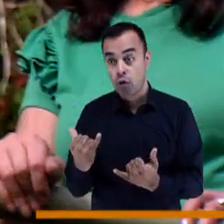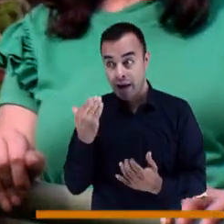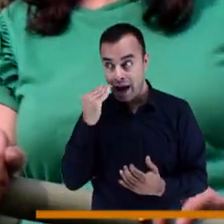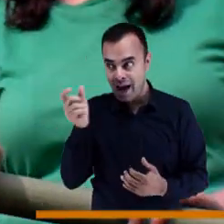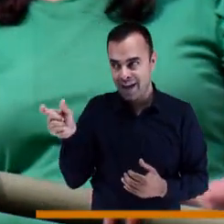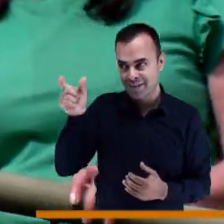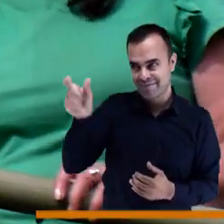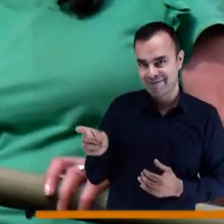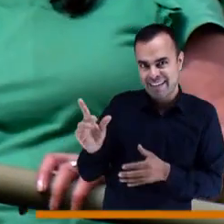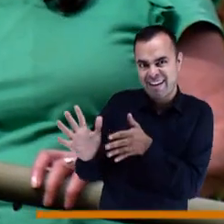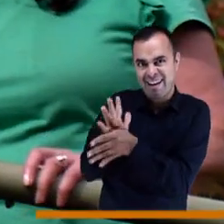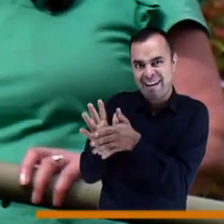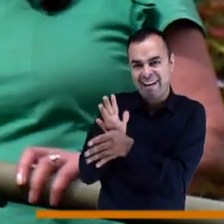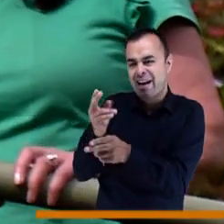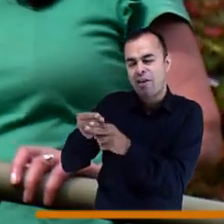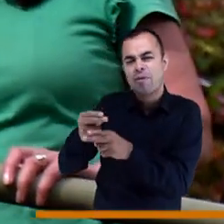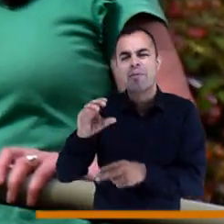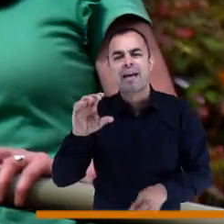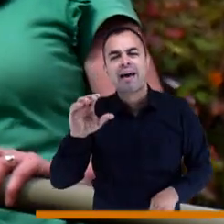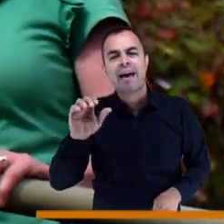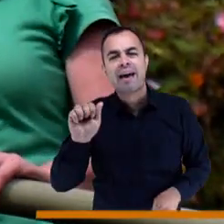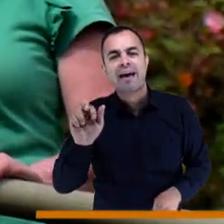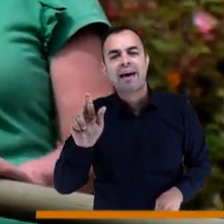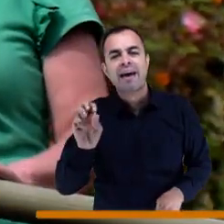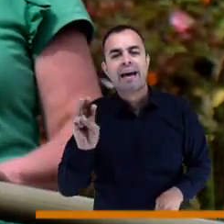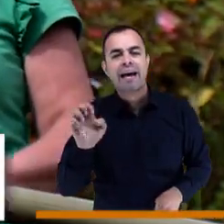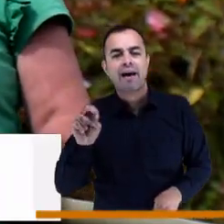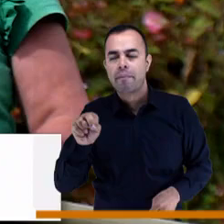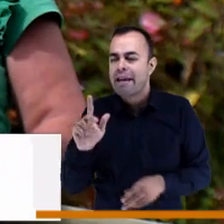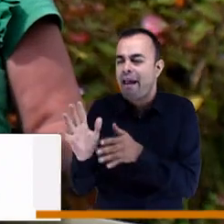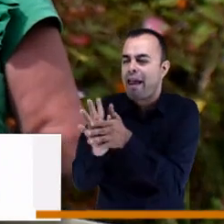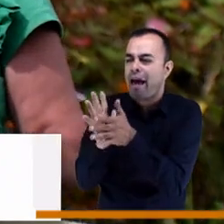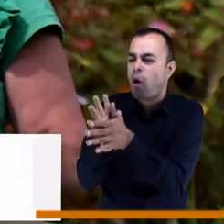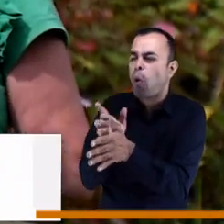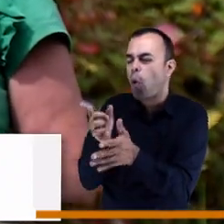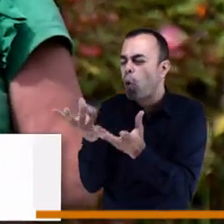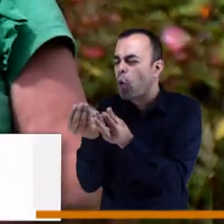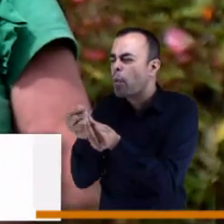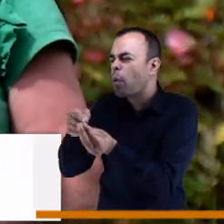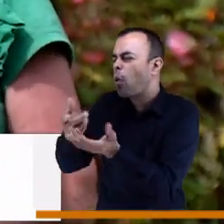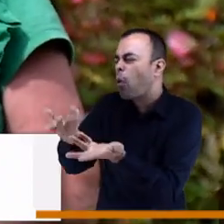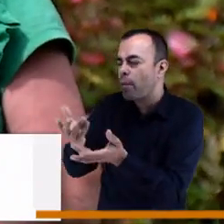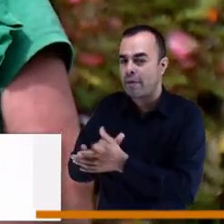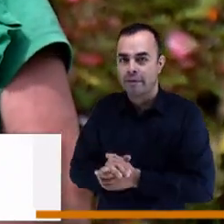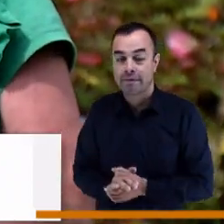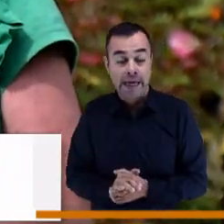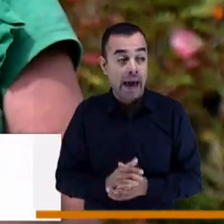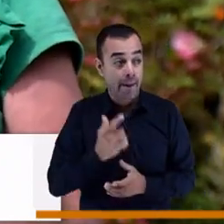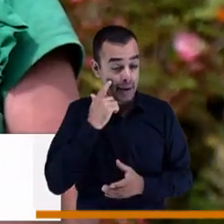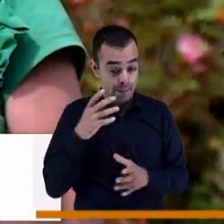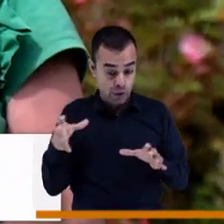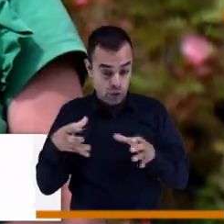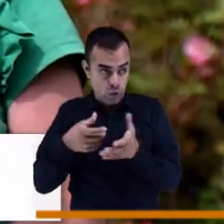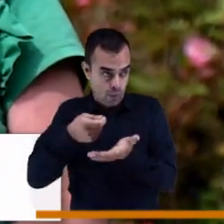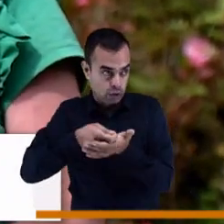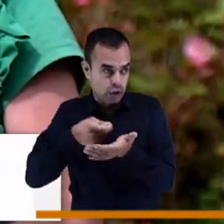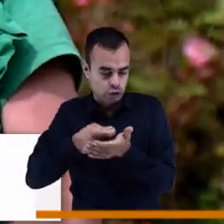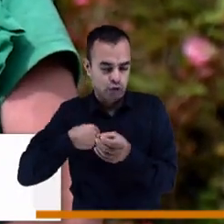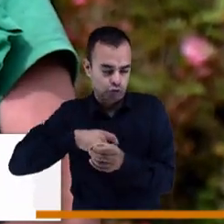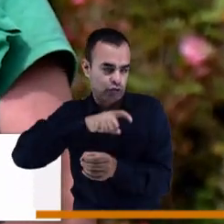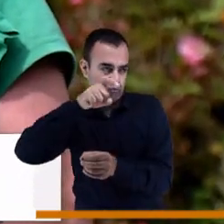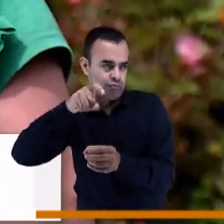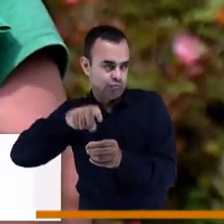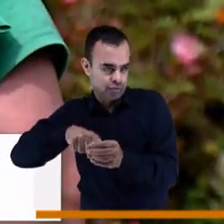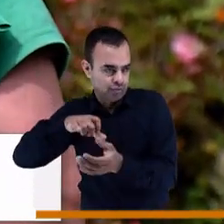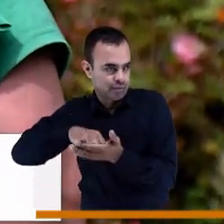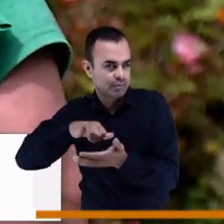más acerca de Siempre Vivas. Hola, ¿cómo estás? Bueno, pertenezco a la Asociación de Mujeres Campesinas Siempre Vivas,